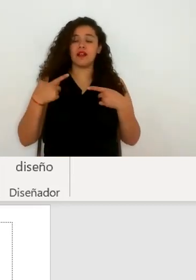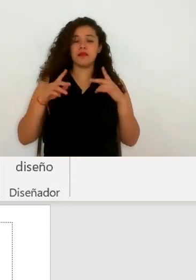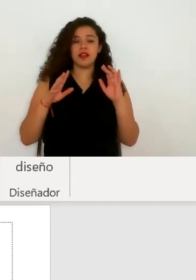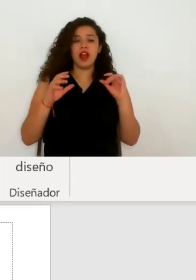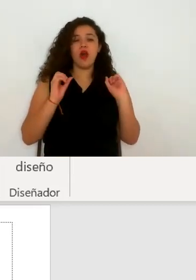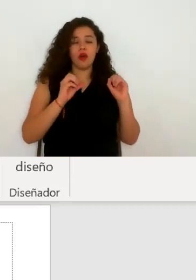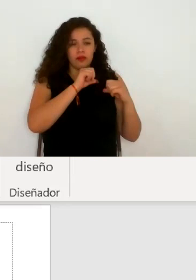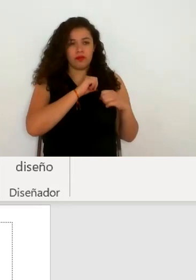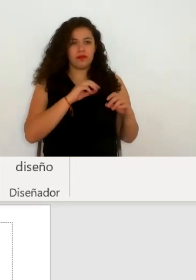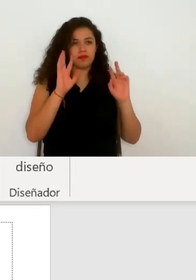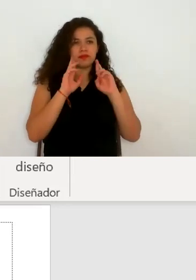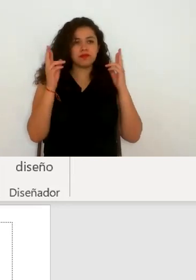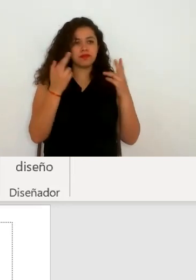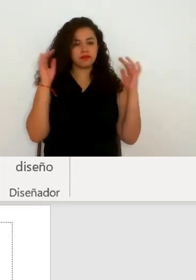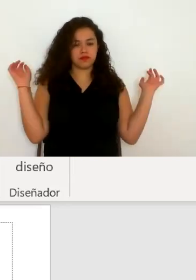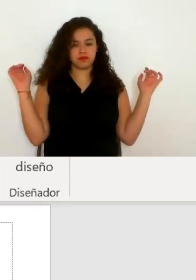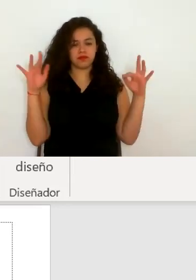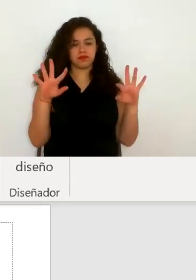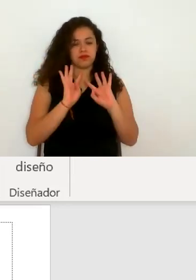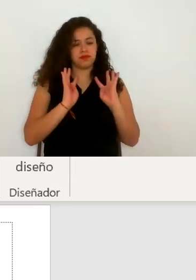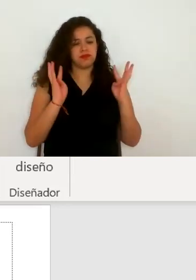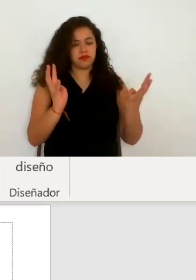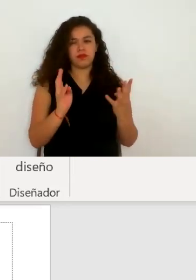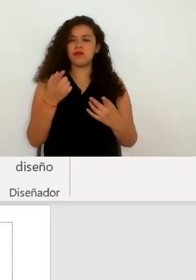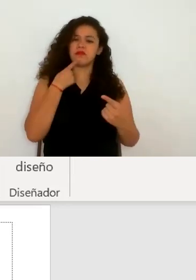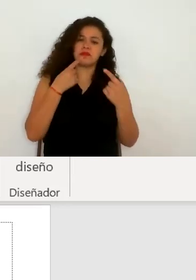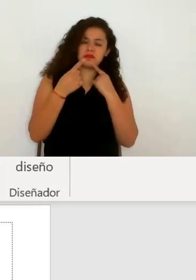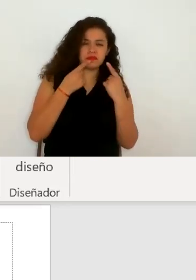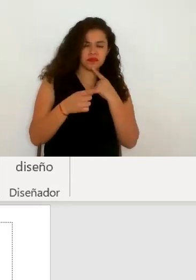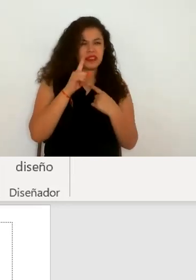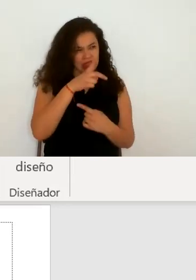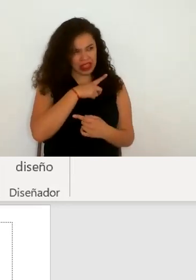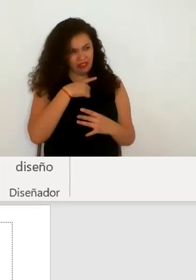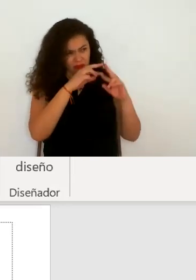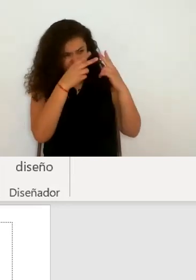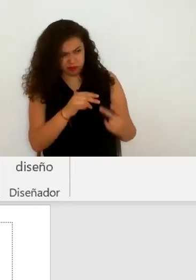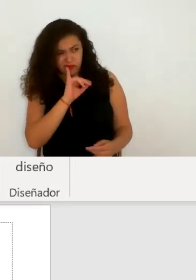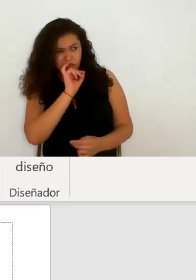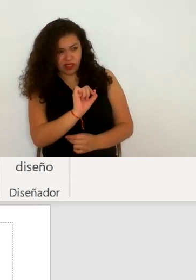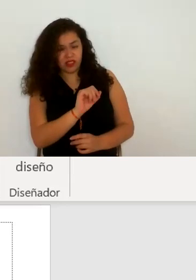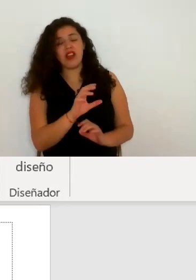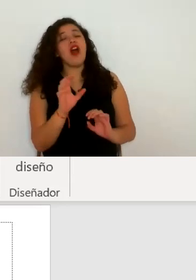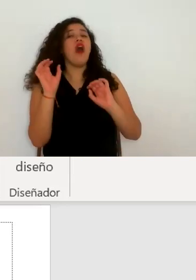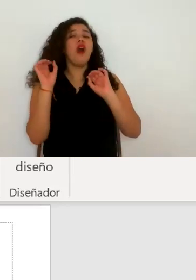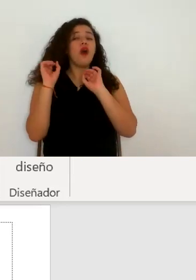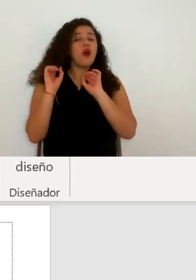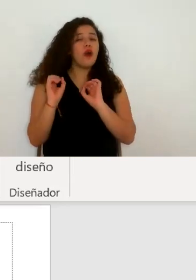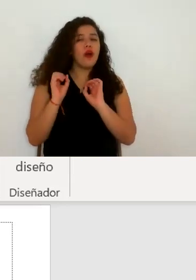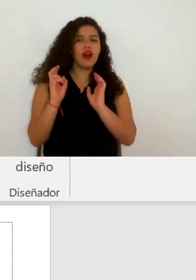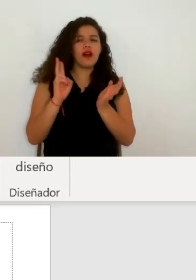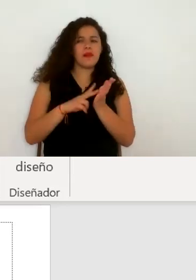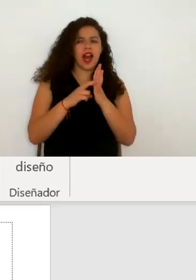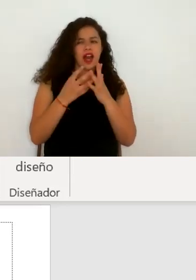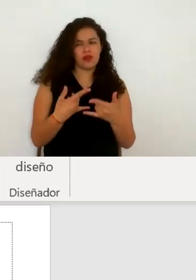reúnan para determinar si efectivamente necesitan destruirse o en su caso tienen un valor